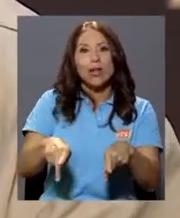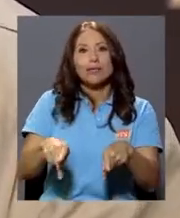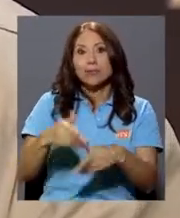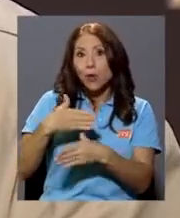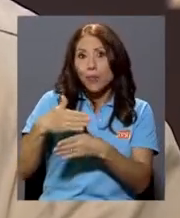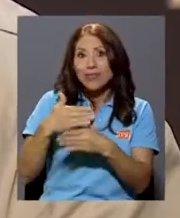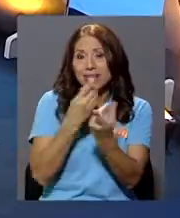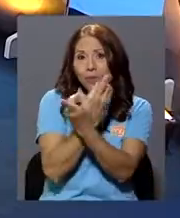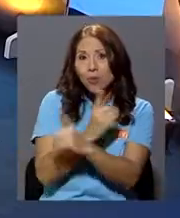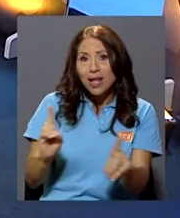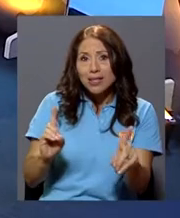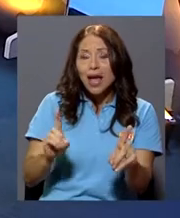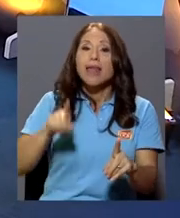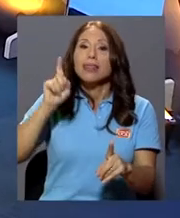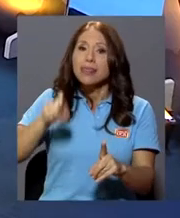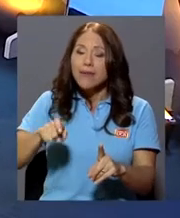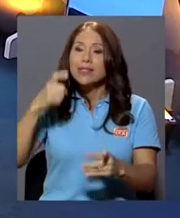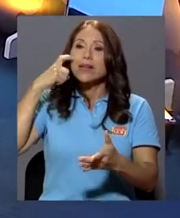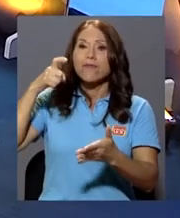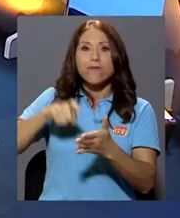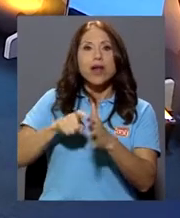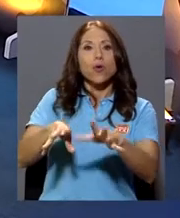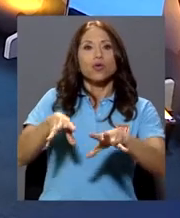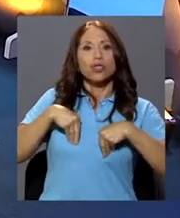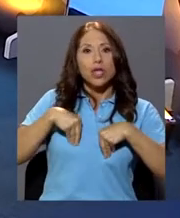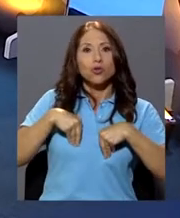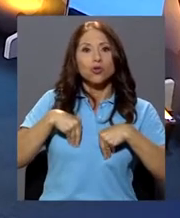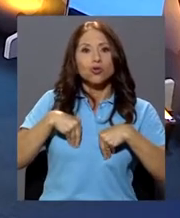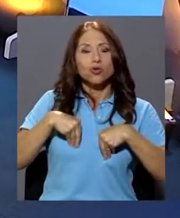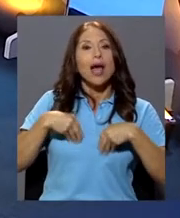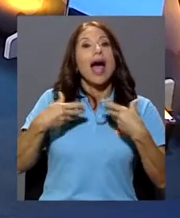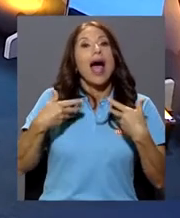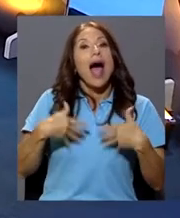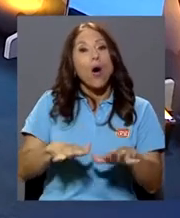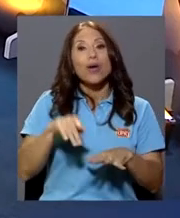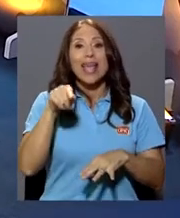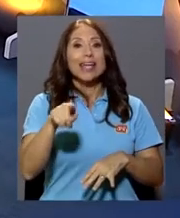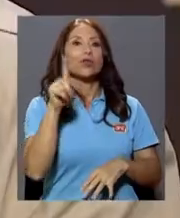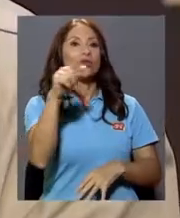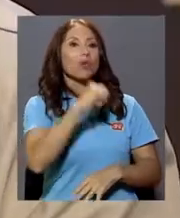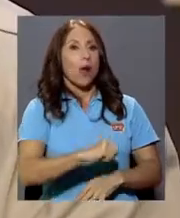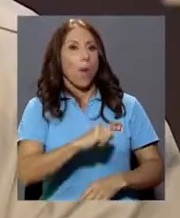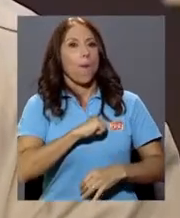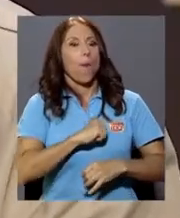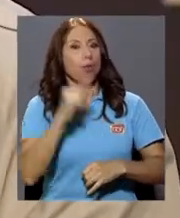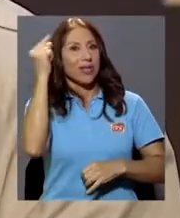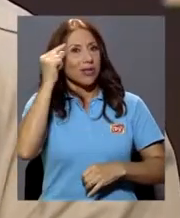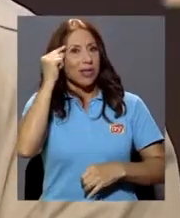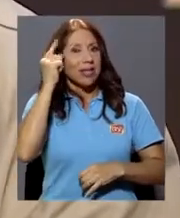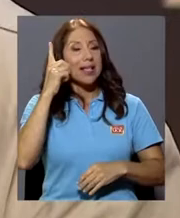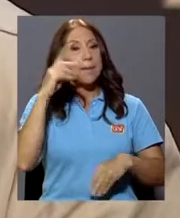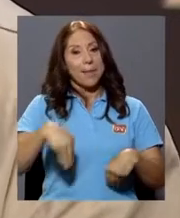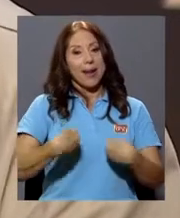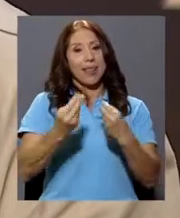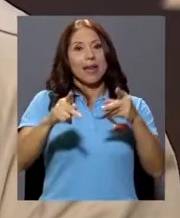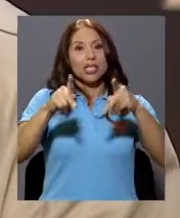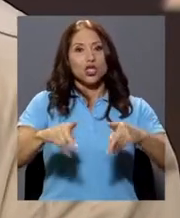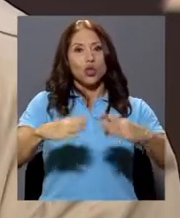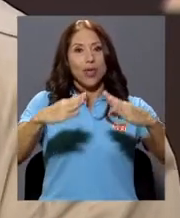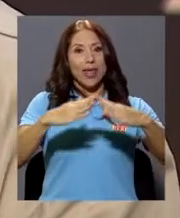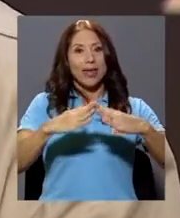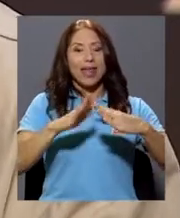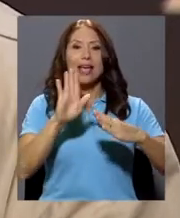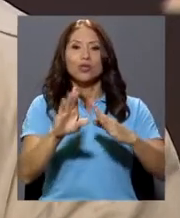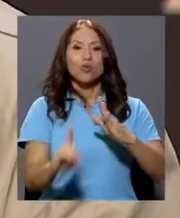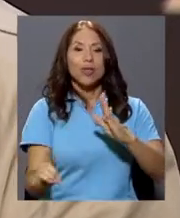tienen, ¿no? Y tienen que ser reconocidos en última instancia, aunque es una potestad que tienen los Estados para conceder o no la ciudadanía,